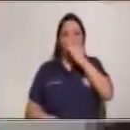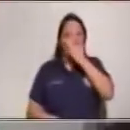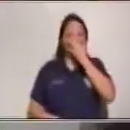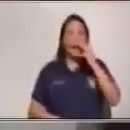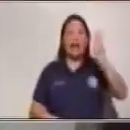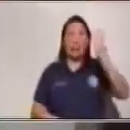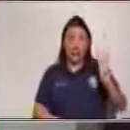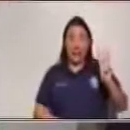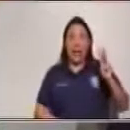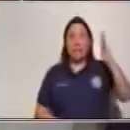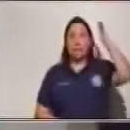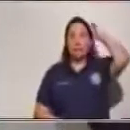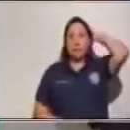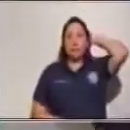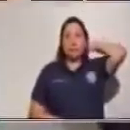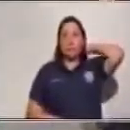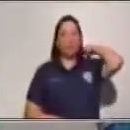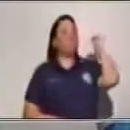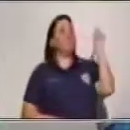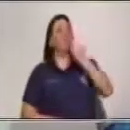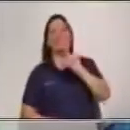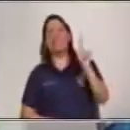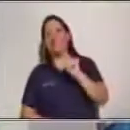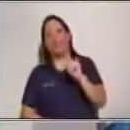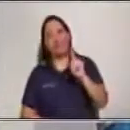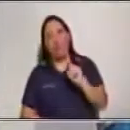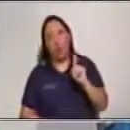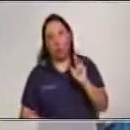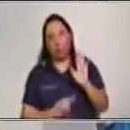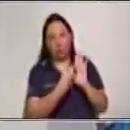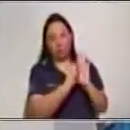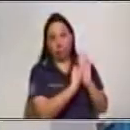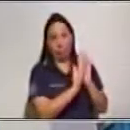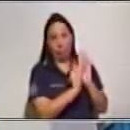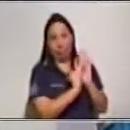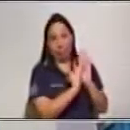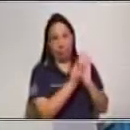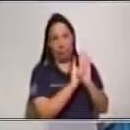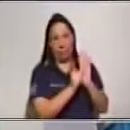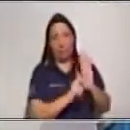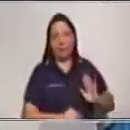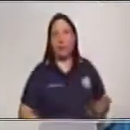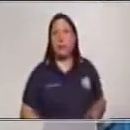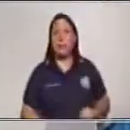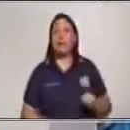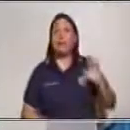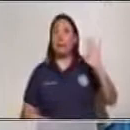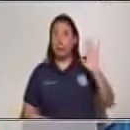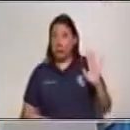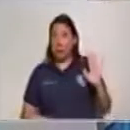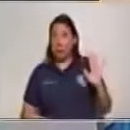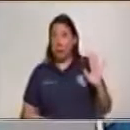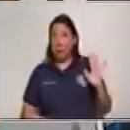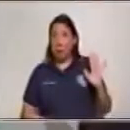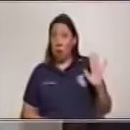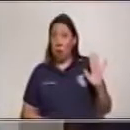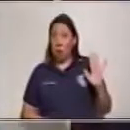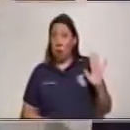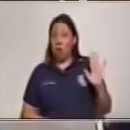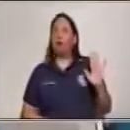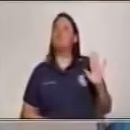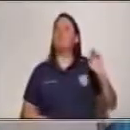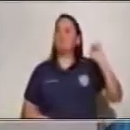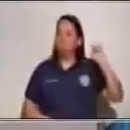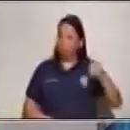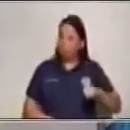3 no puede dividir a ninguno de los dos. El número 5, claro